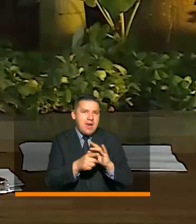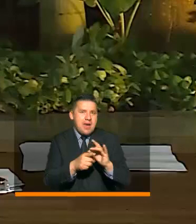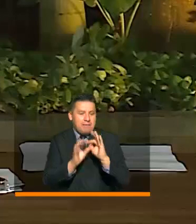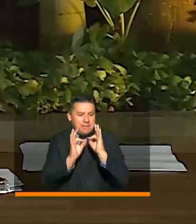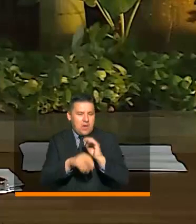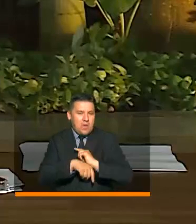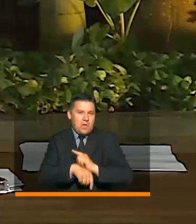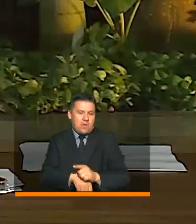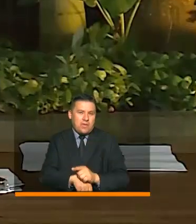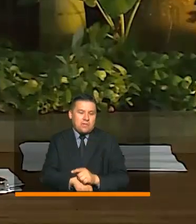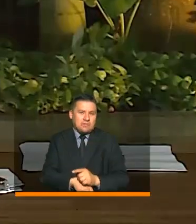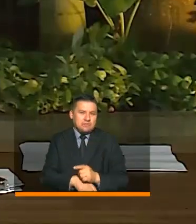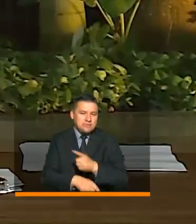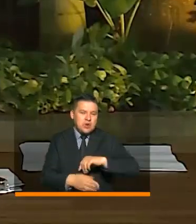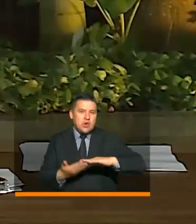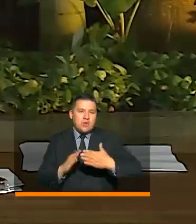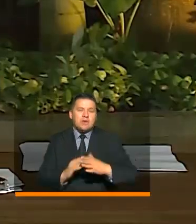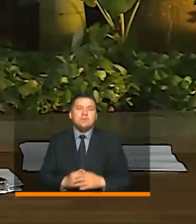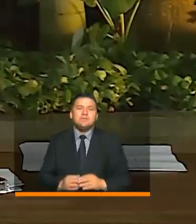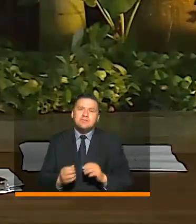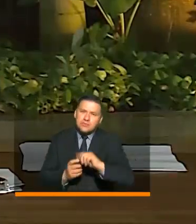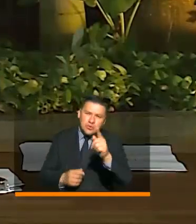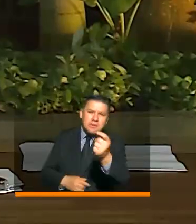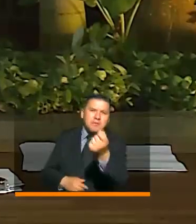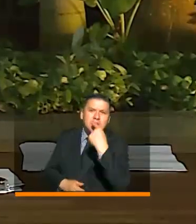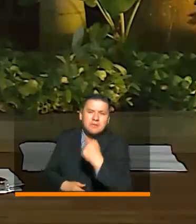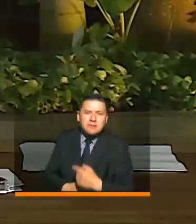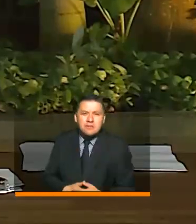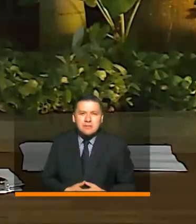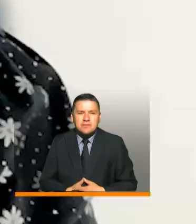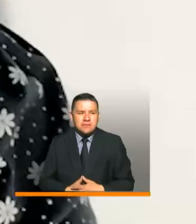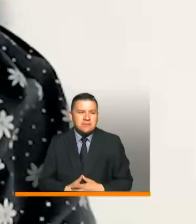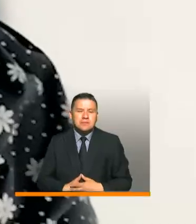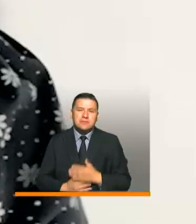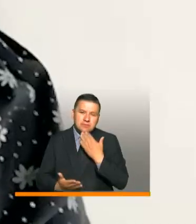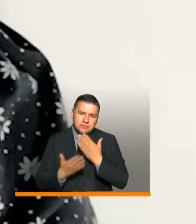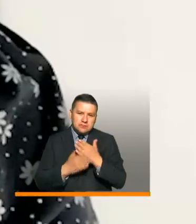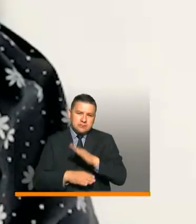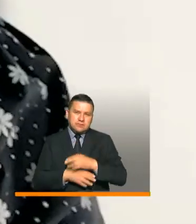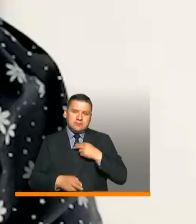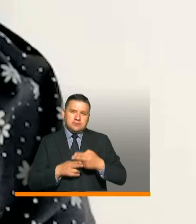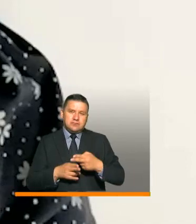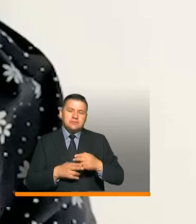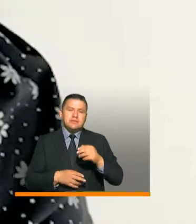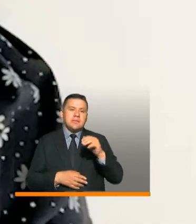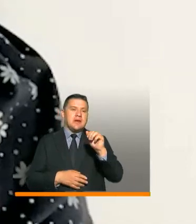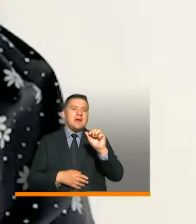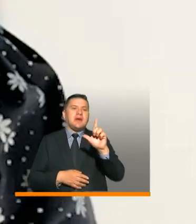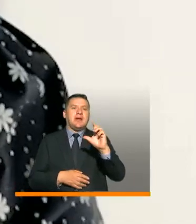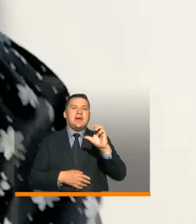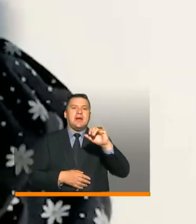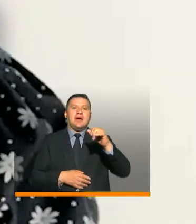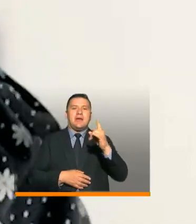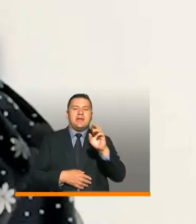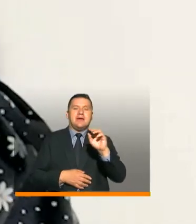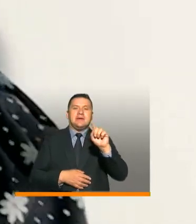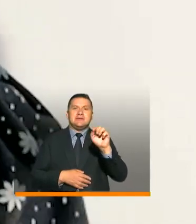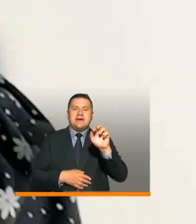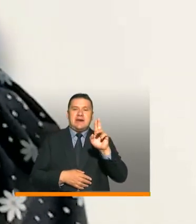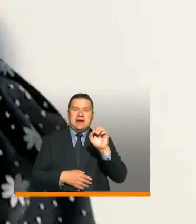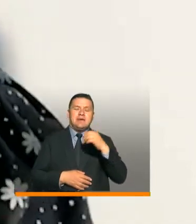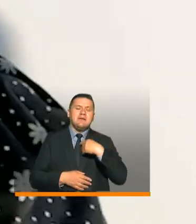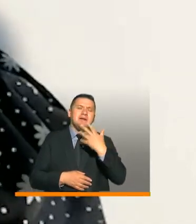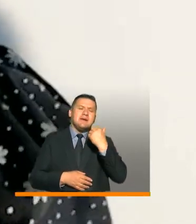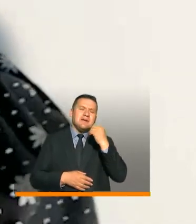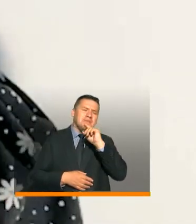efectiva en la población. ¿Qué otra pregunta tenemos? Buenas tardes, mi nombre es Alejandra Cera y mi pregunta